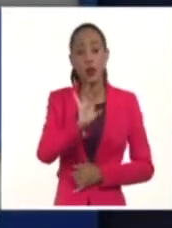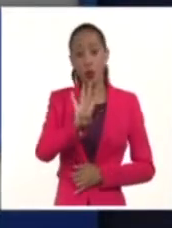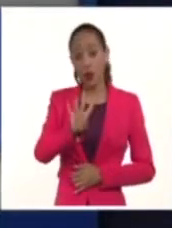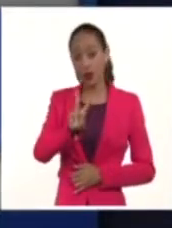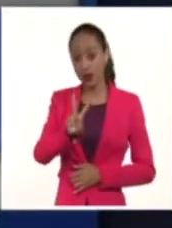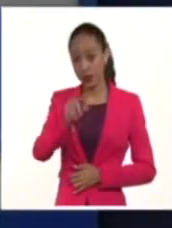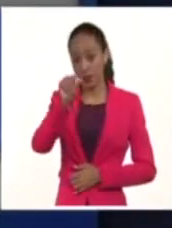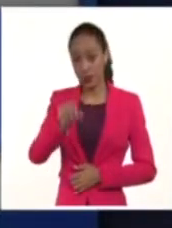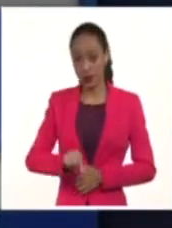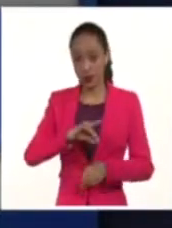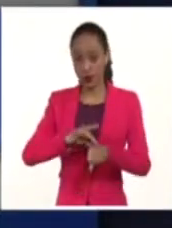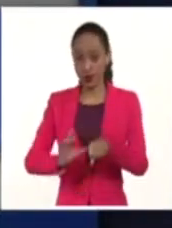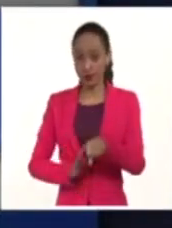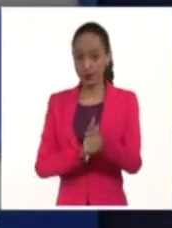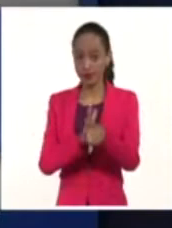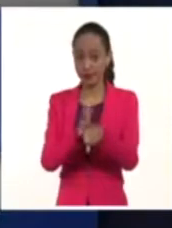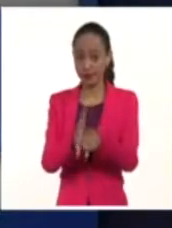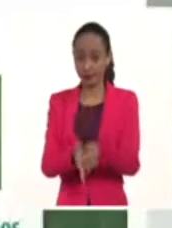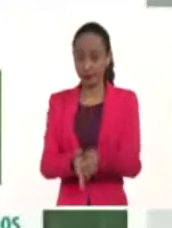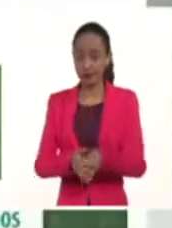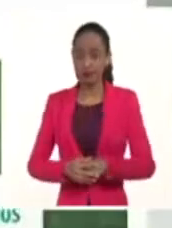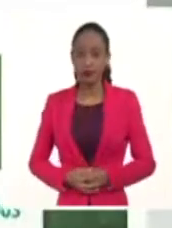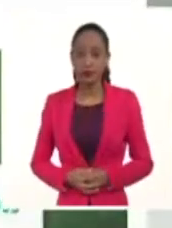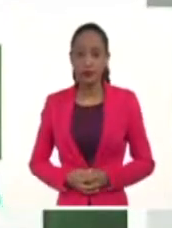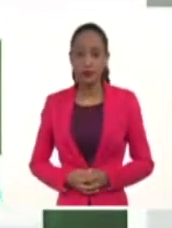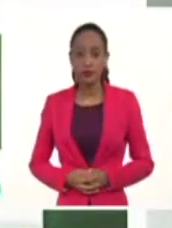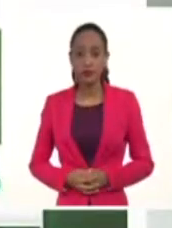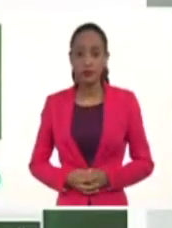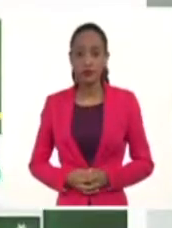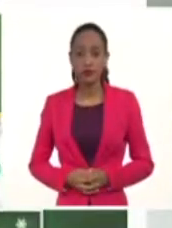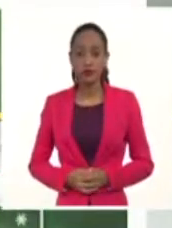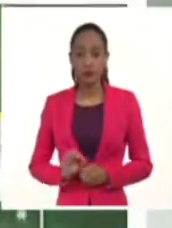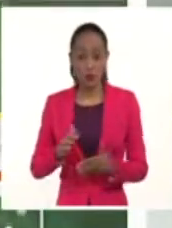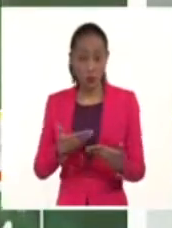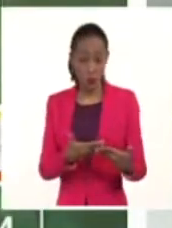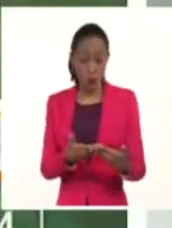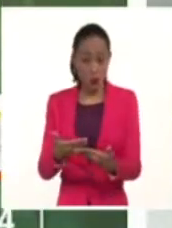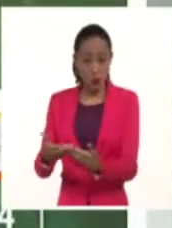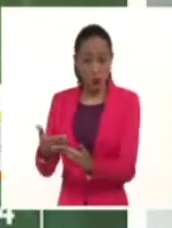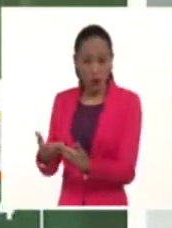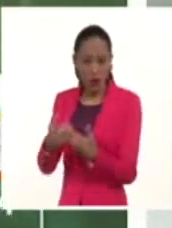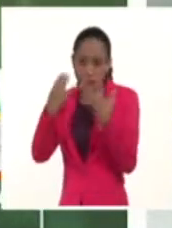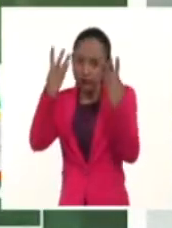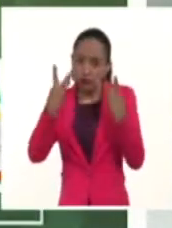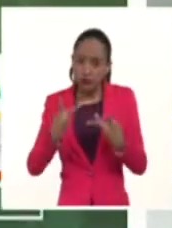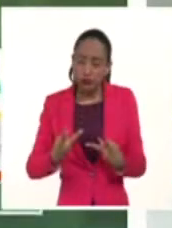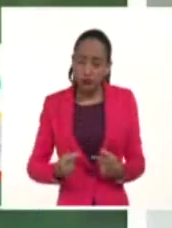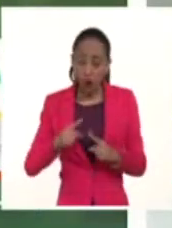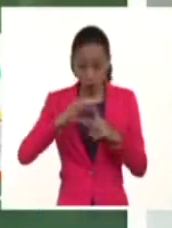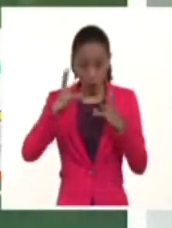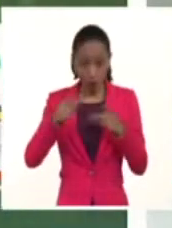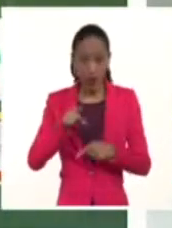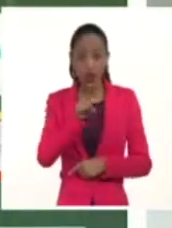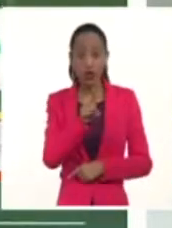742 nuevos casos positivos a la COVID-19. Para la detección de los nuevos casos se analizaron un total